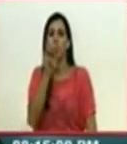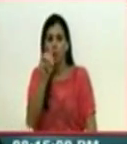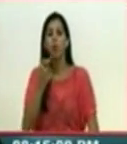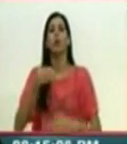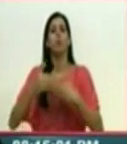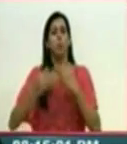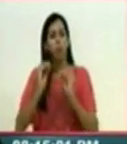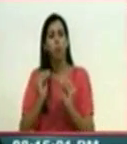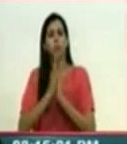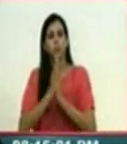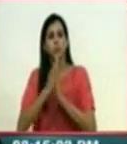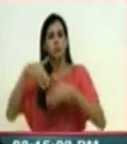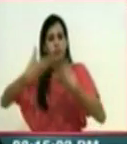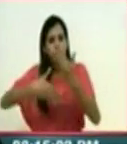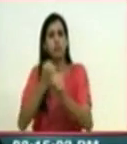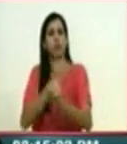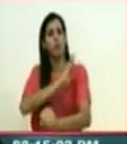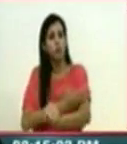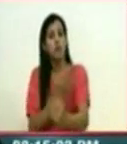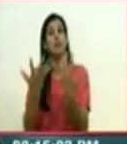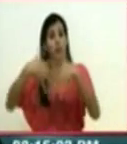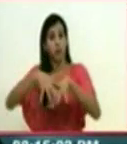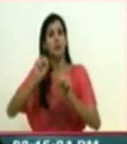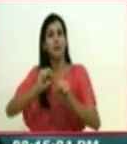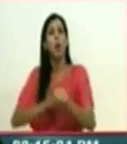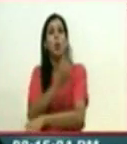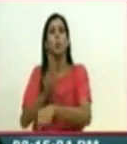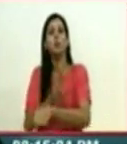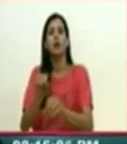avance y fortalecimiento de la integración a través de Petrocaribe.